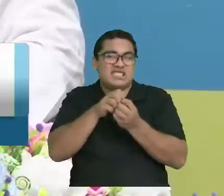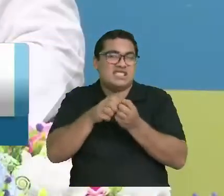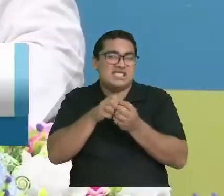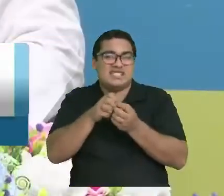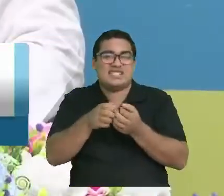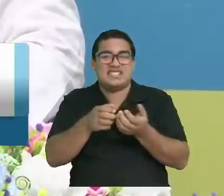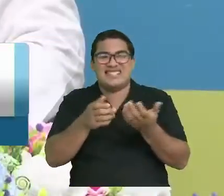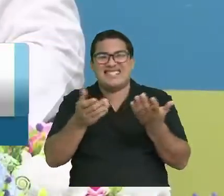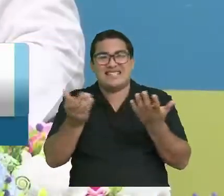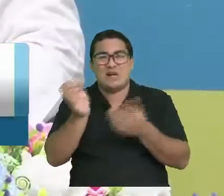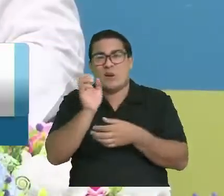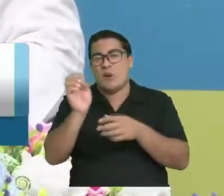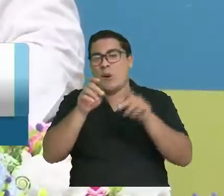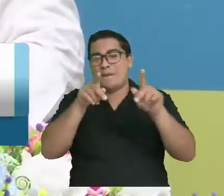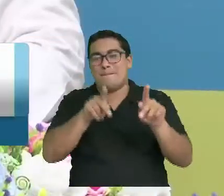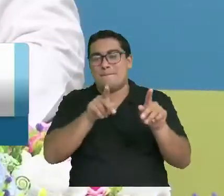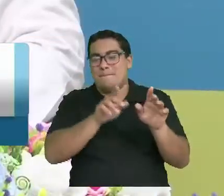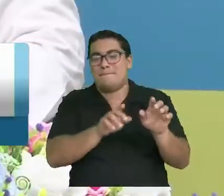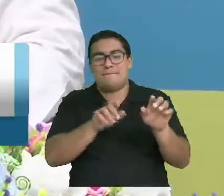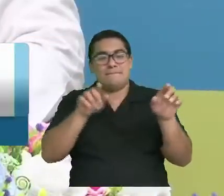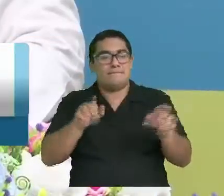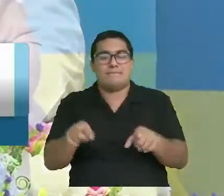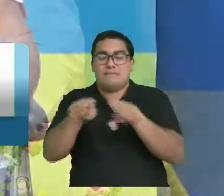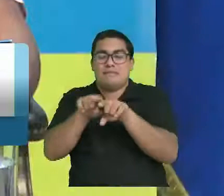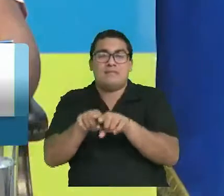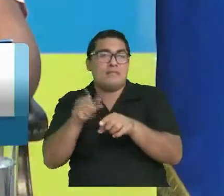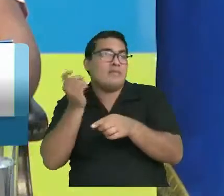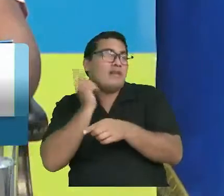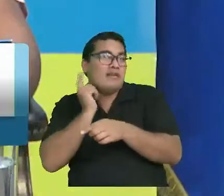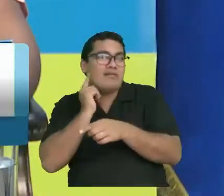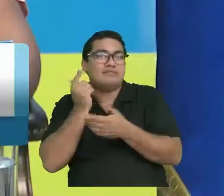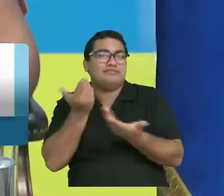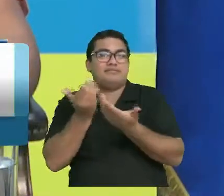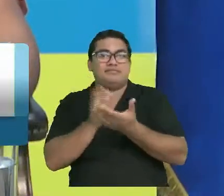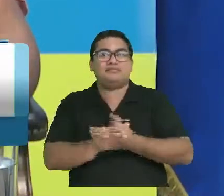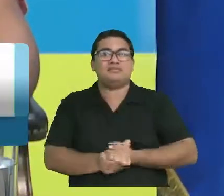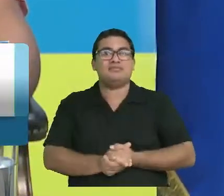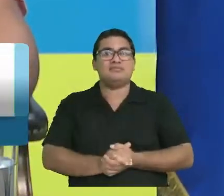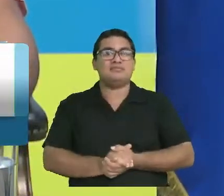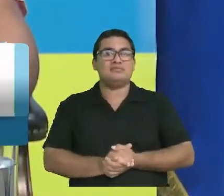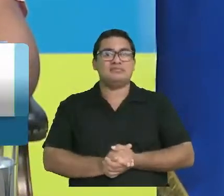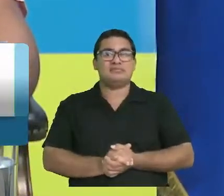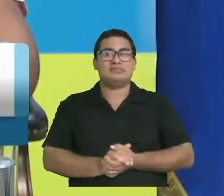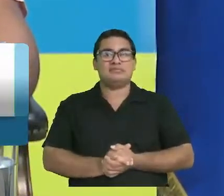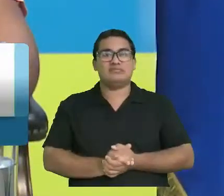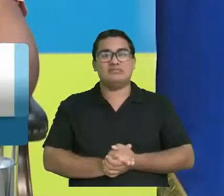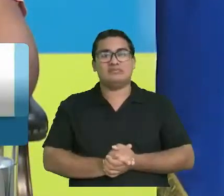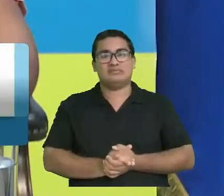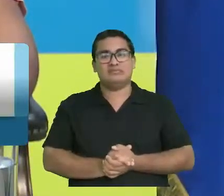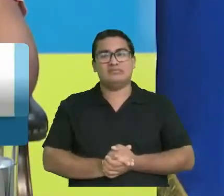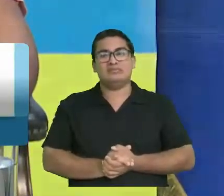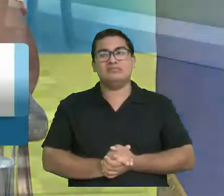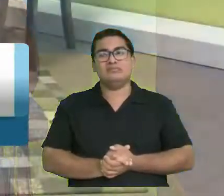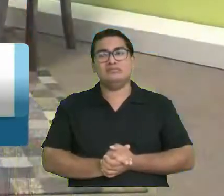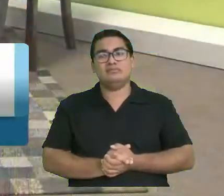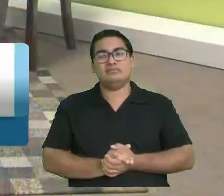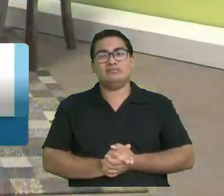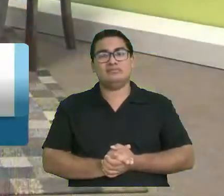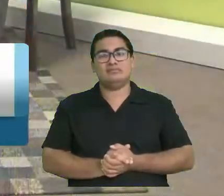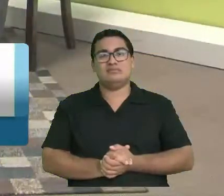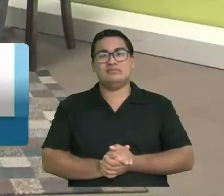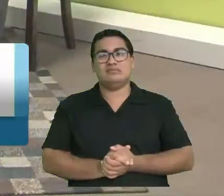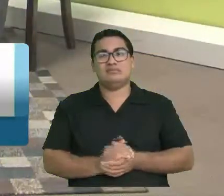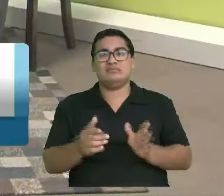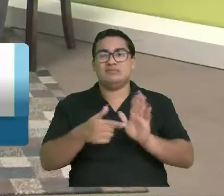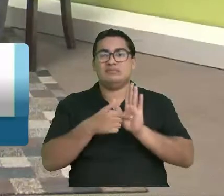menos que tengamos una persona al lado y nos esté escuchando. Así es. Eso cuando hablamos de inconsciente, ¿verdad? No necesariamente. Lo que pasa es